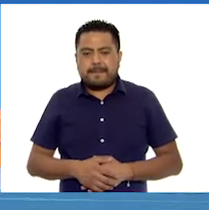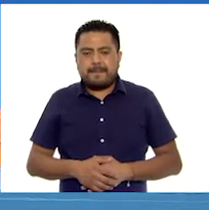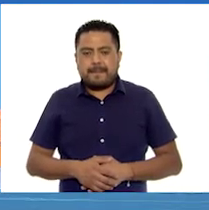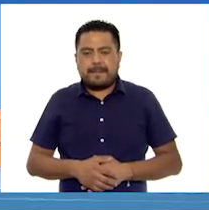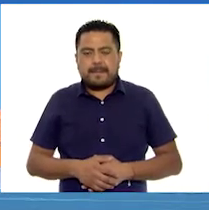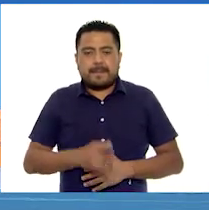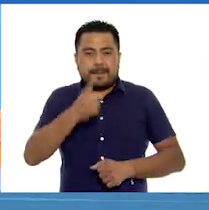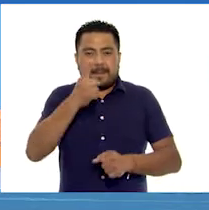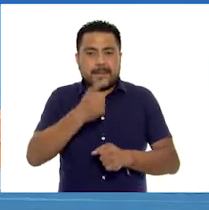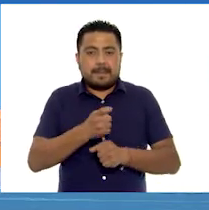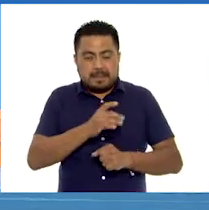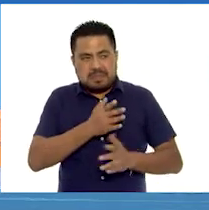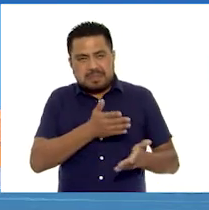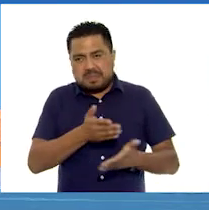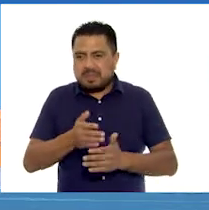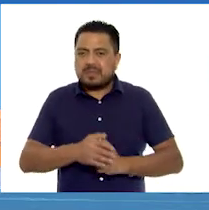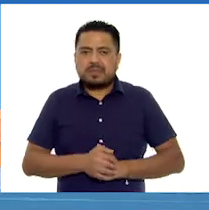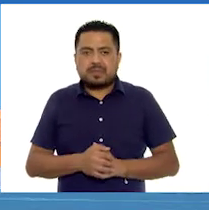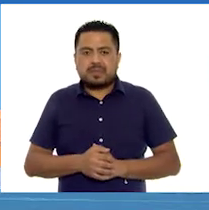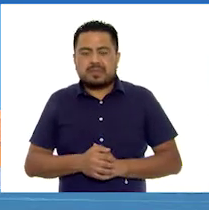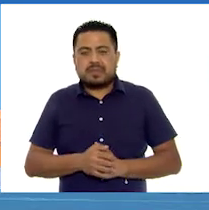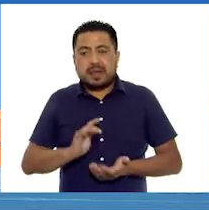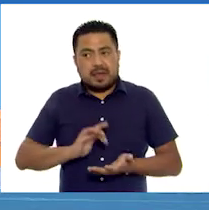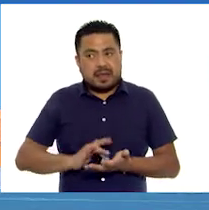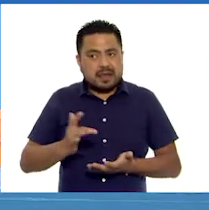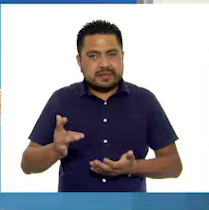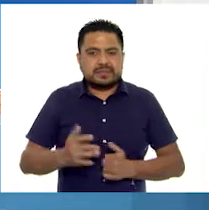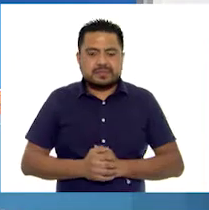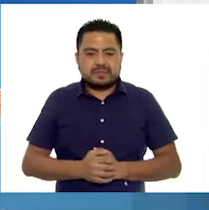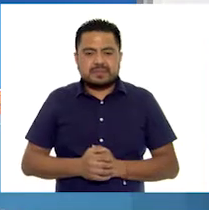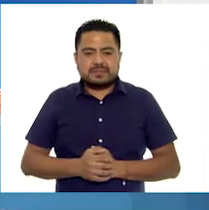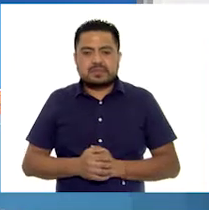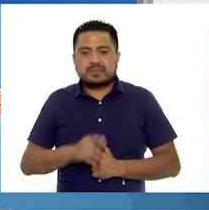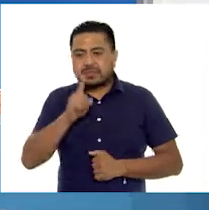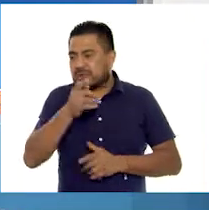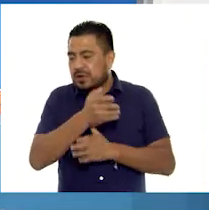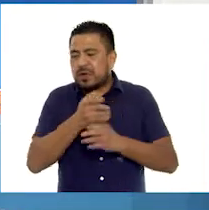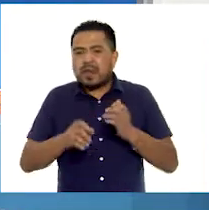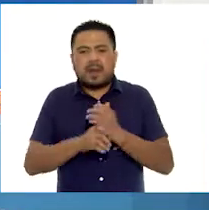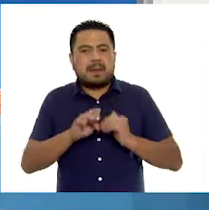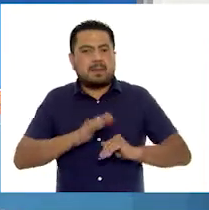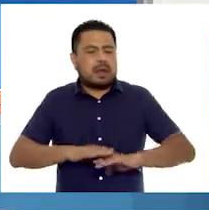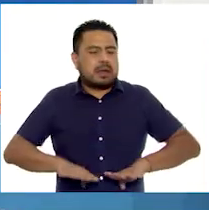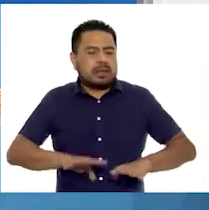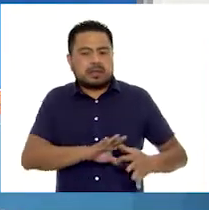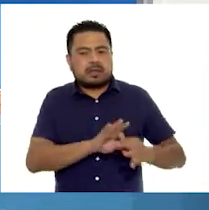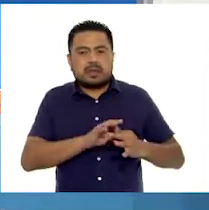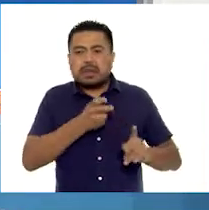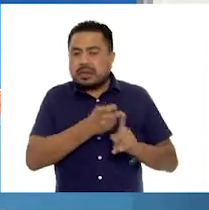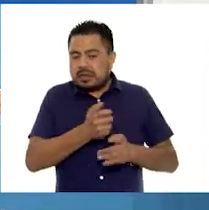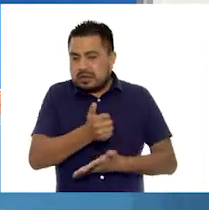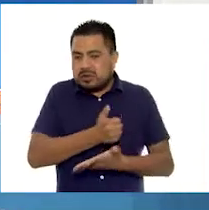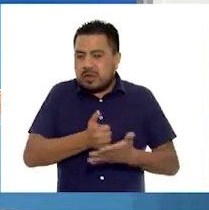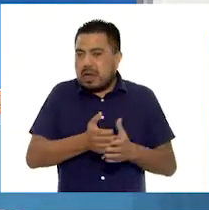la primera organización super gracias un elemento que caracterizó a este proceso de urbanización fue la aparición de